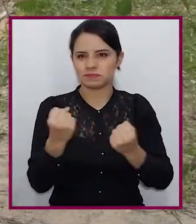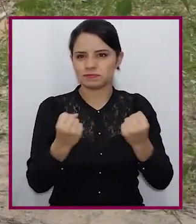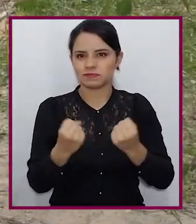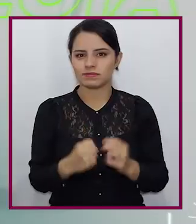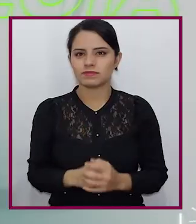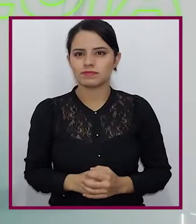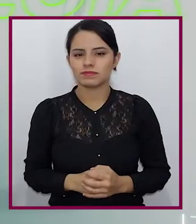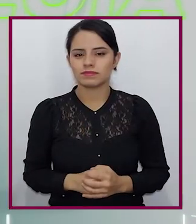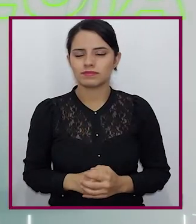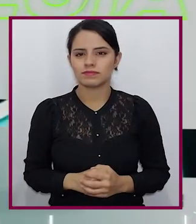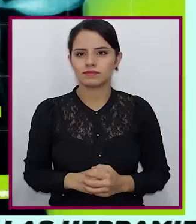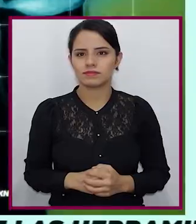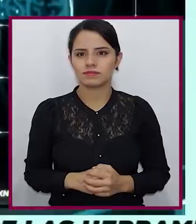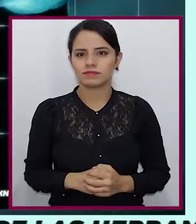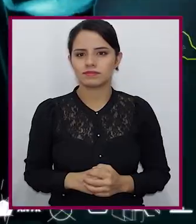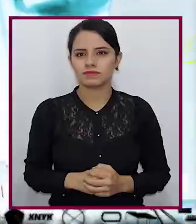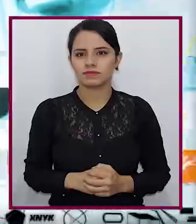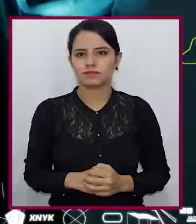¡arrancamos!